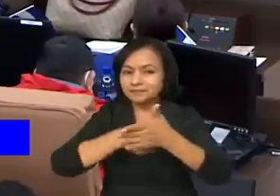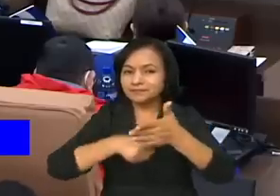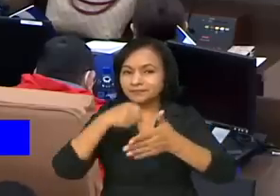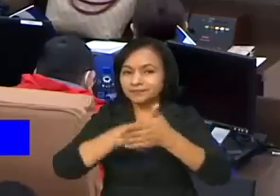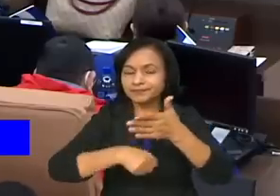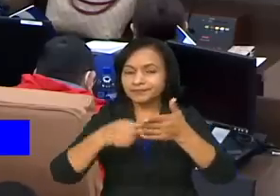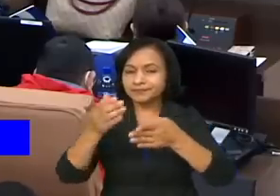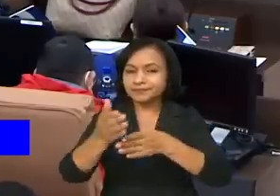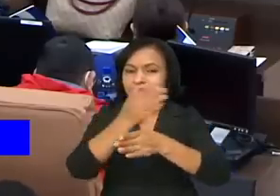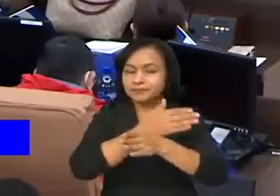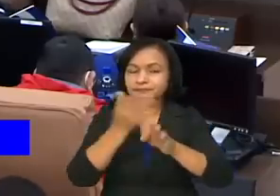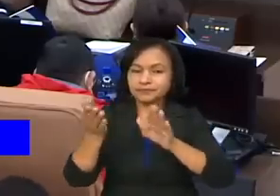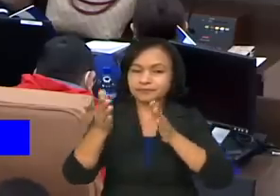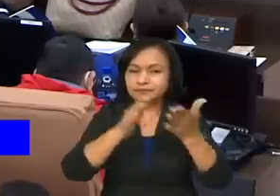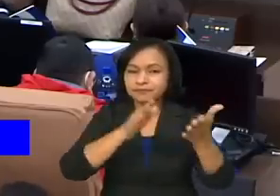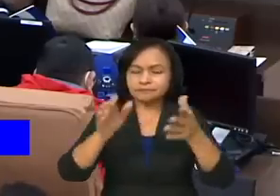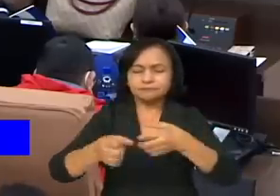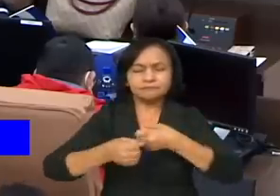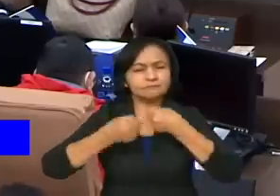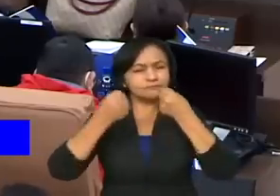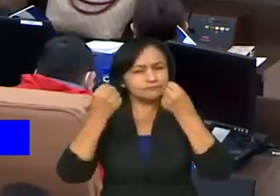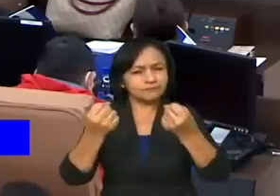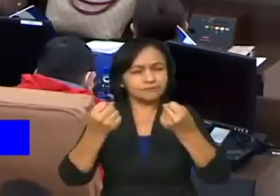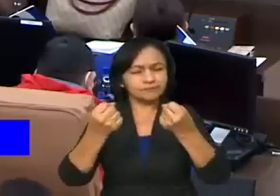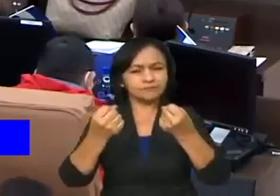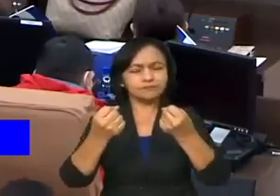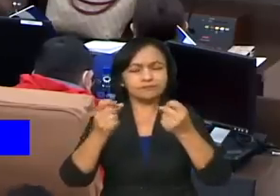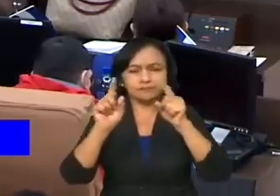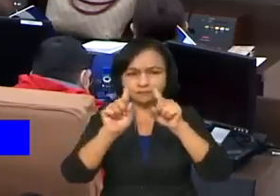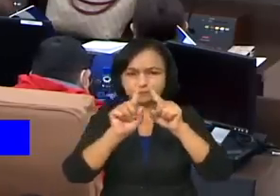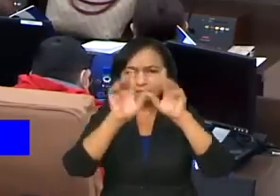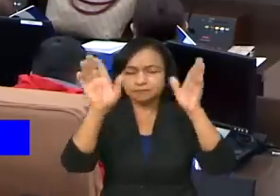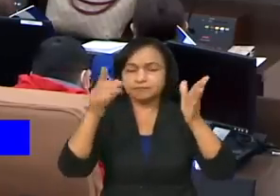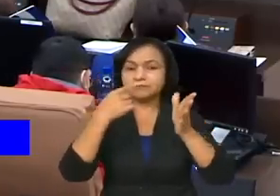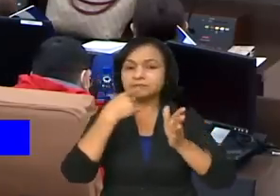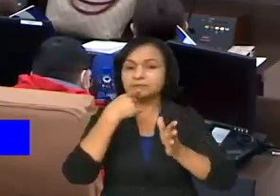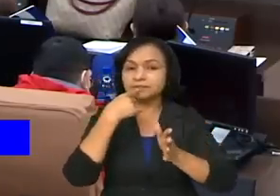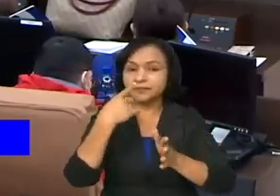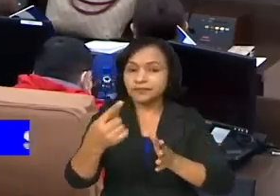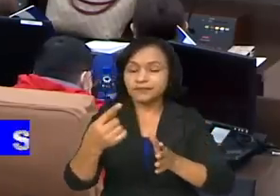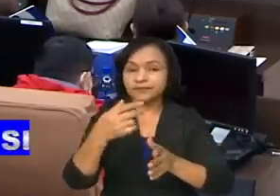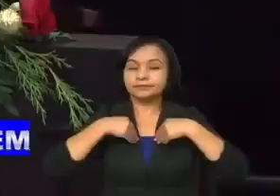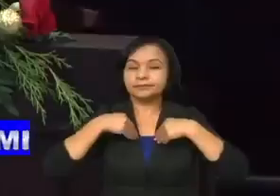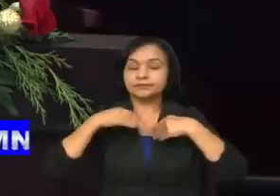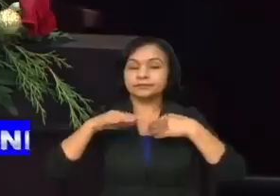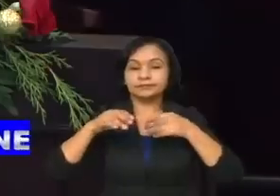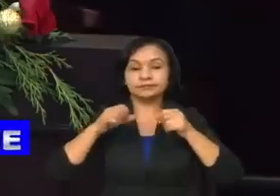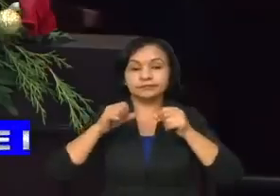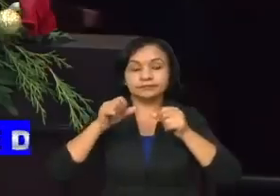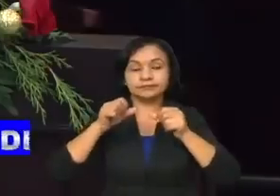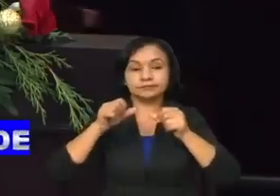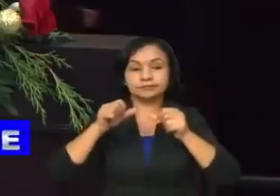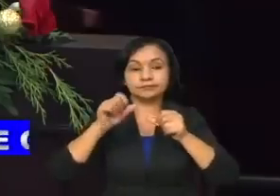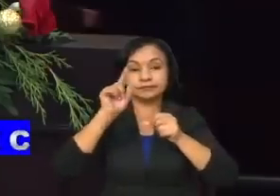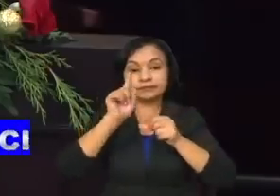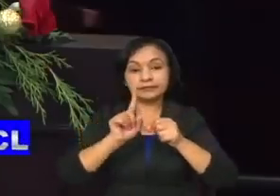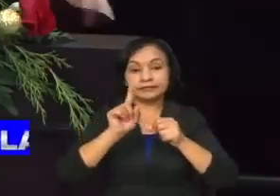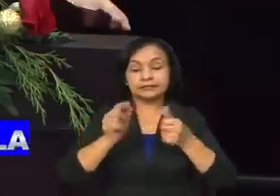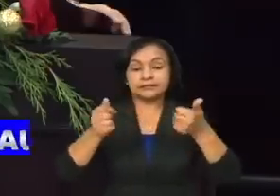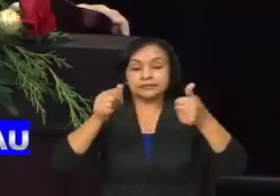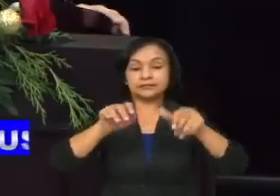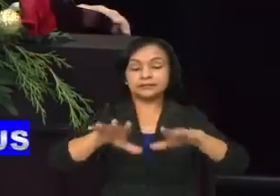para el 2021 se terminará el proceso de la instauración de la ley de cadena perpetua. Y es lo primero que vamos a